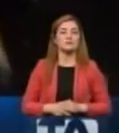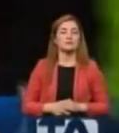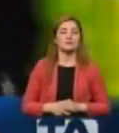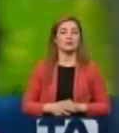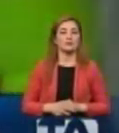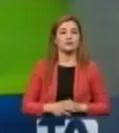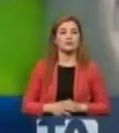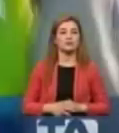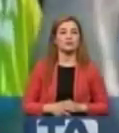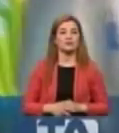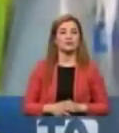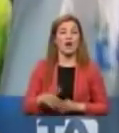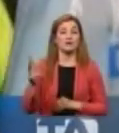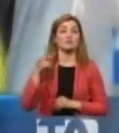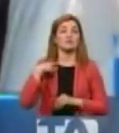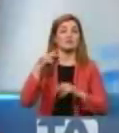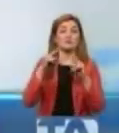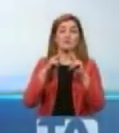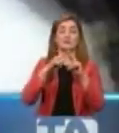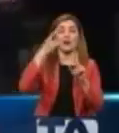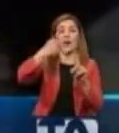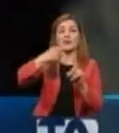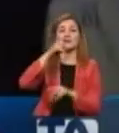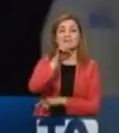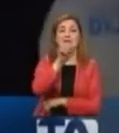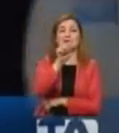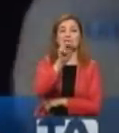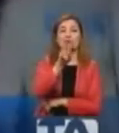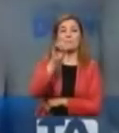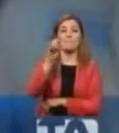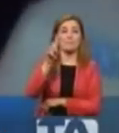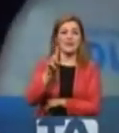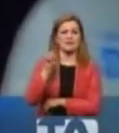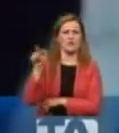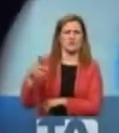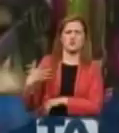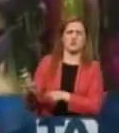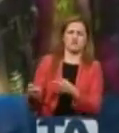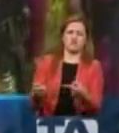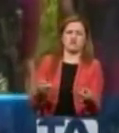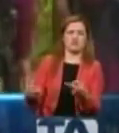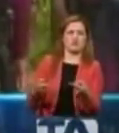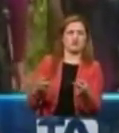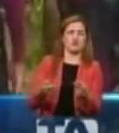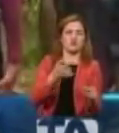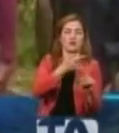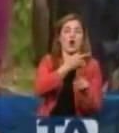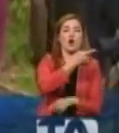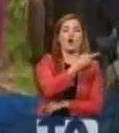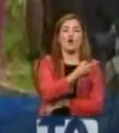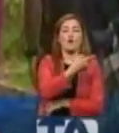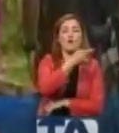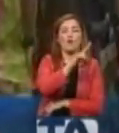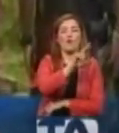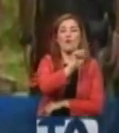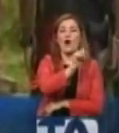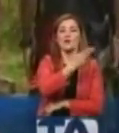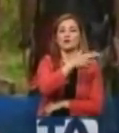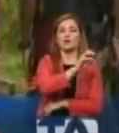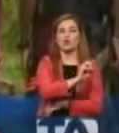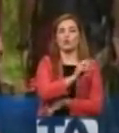El exguerrillero era conocido como alias David y mantenía una sangrienta disputa con Walter Arízala, alias